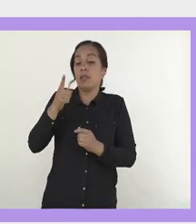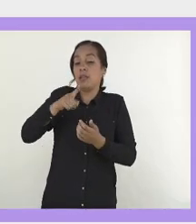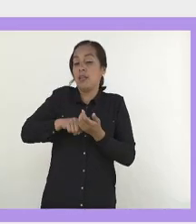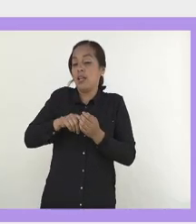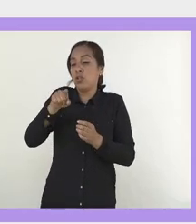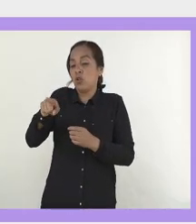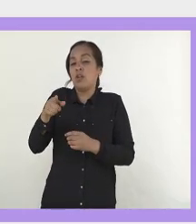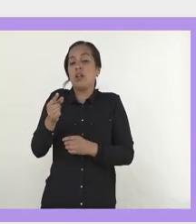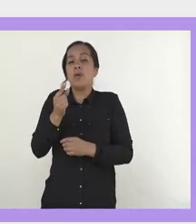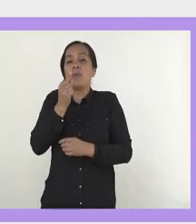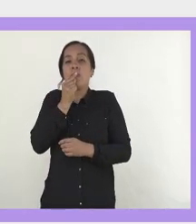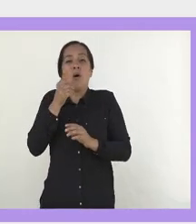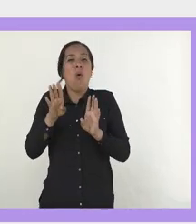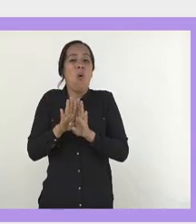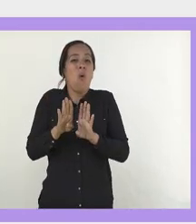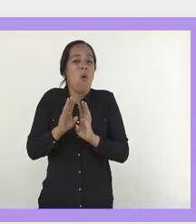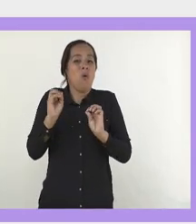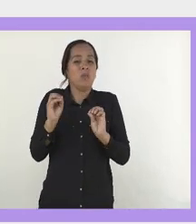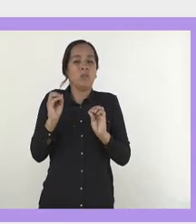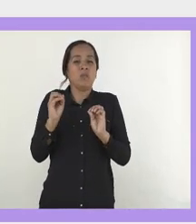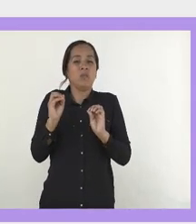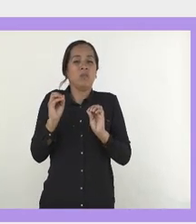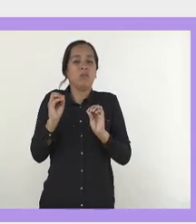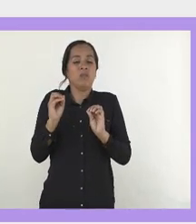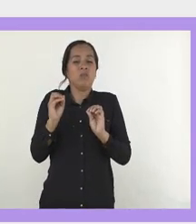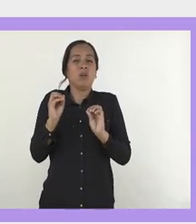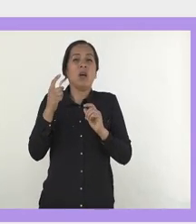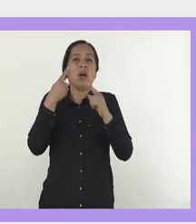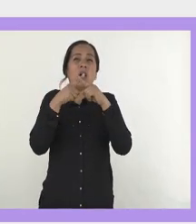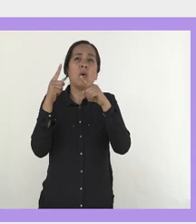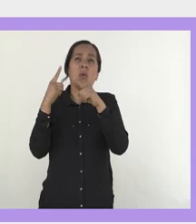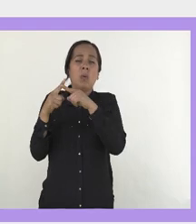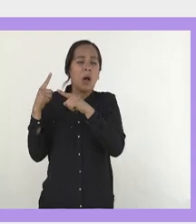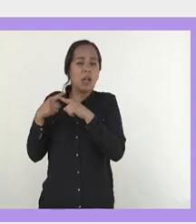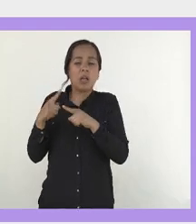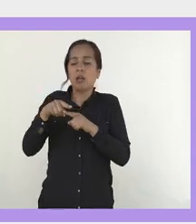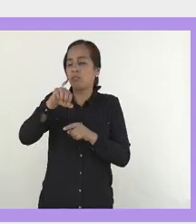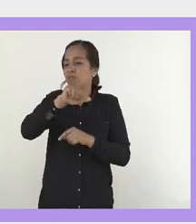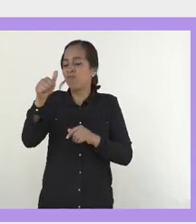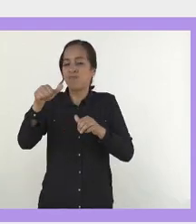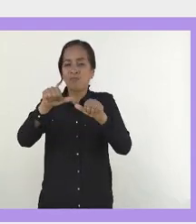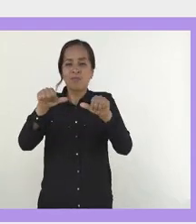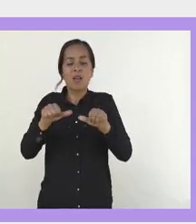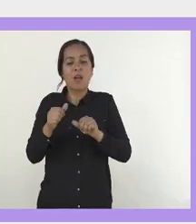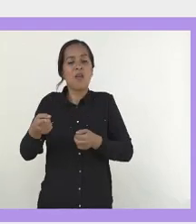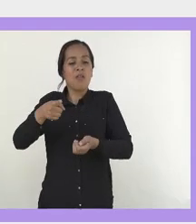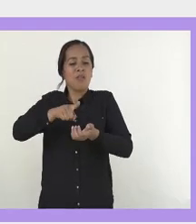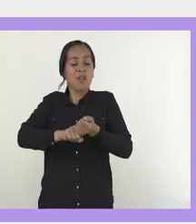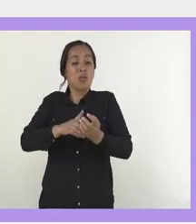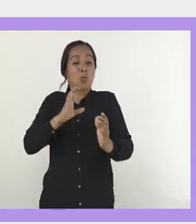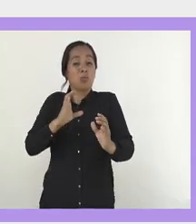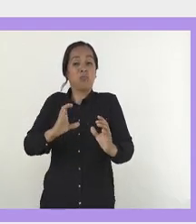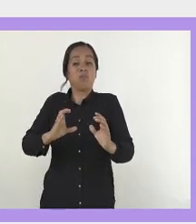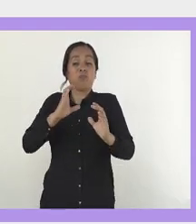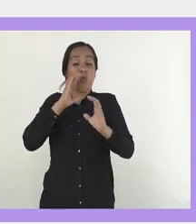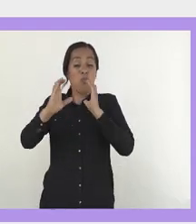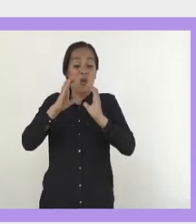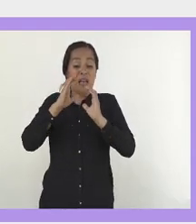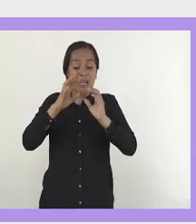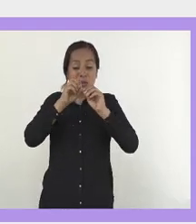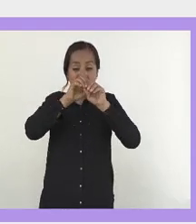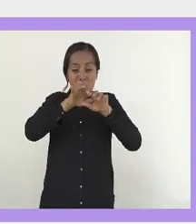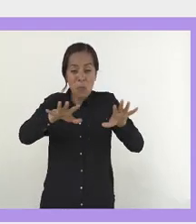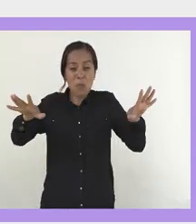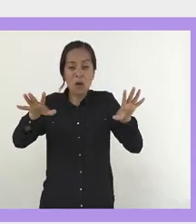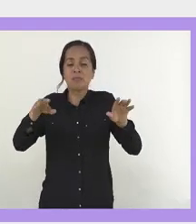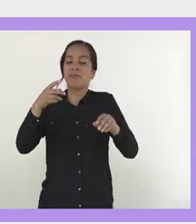el arbitraje o a lo mejor puede ser este en cualquier en cualquier otra área en los medios de comunicación Pero nos tenemos que